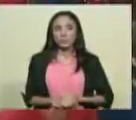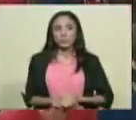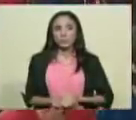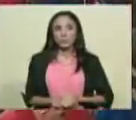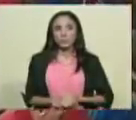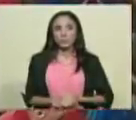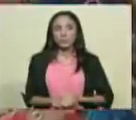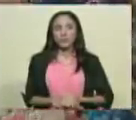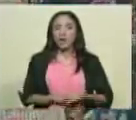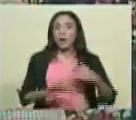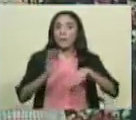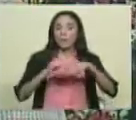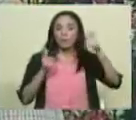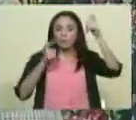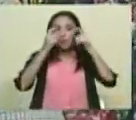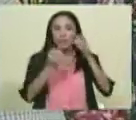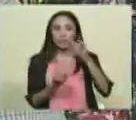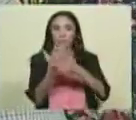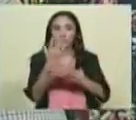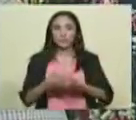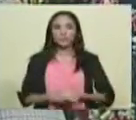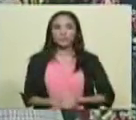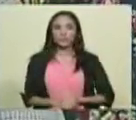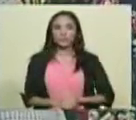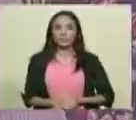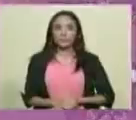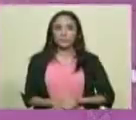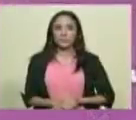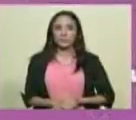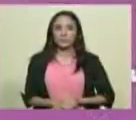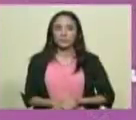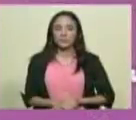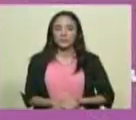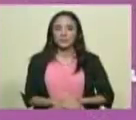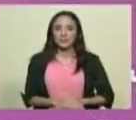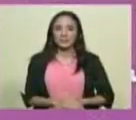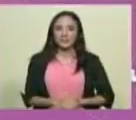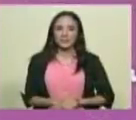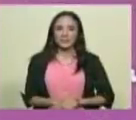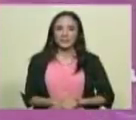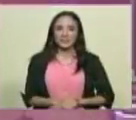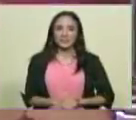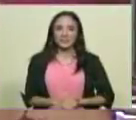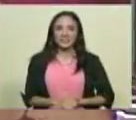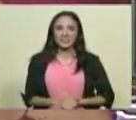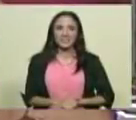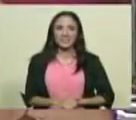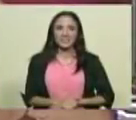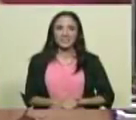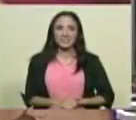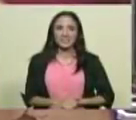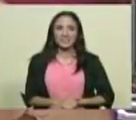fundador. ¿Por qué me la quitan, vale? ¿Quién dirige las cámaras cuando estamos en un acto? ¿Verdad? Porque yo estoy hablando y me la